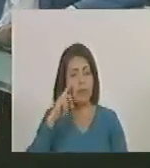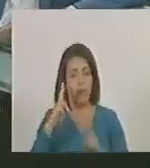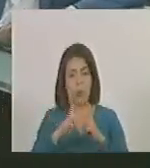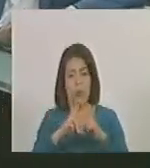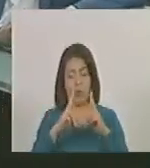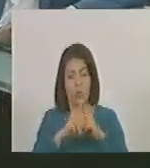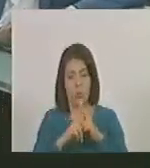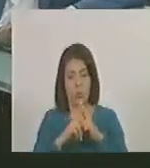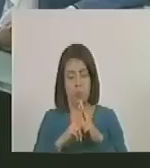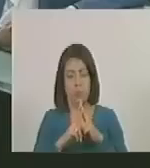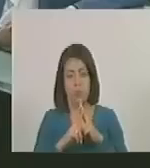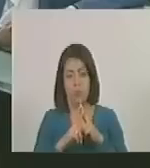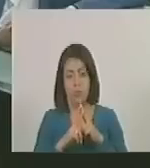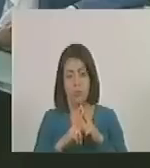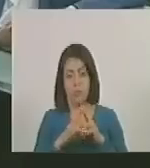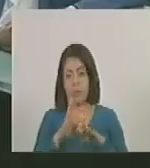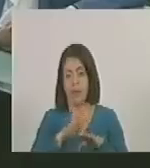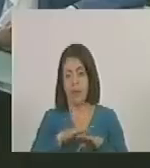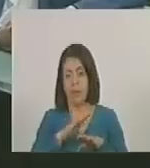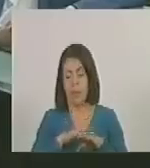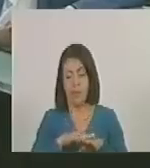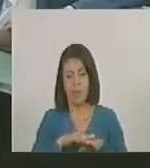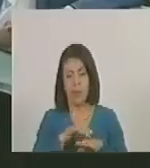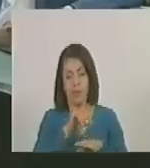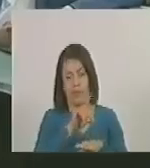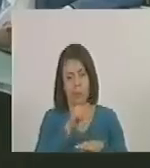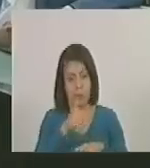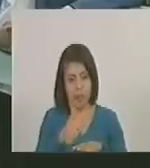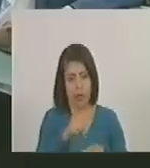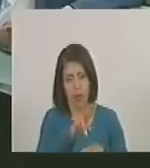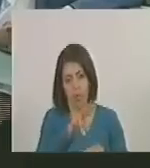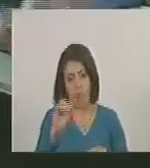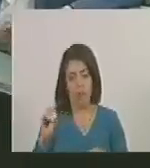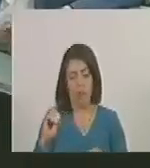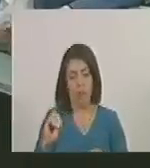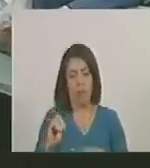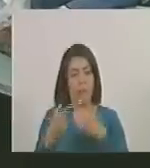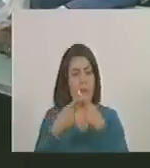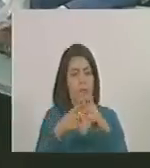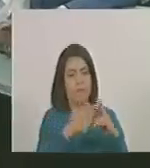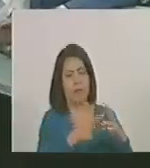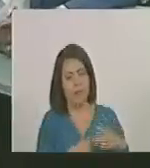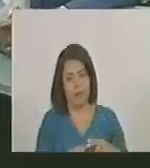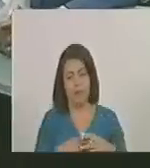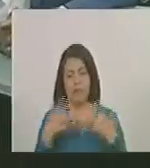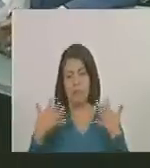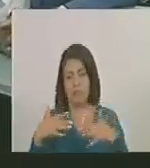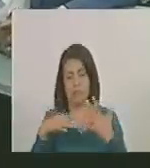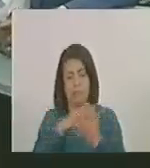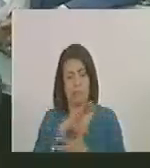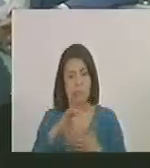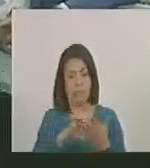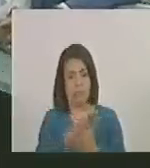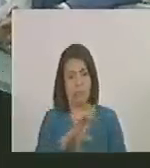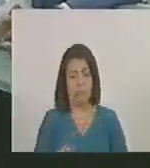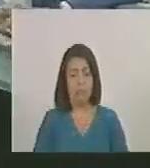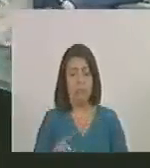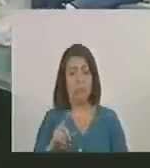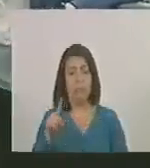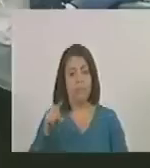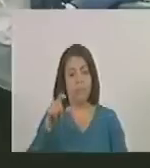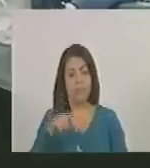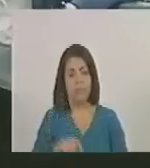conocer lo que pasó en el siglo XX y en las diversas coyunturas desde el